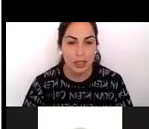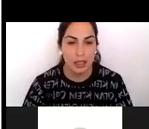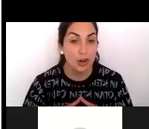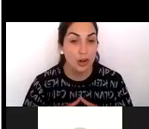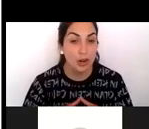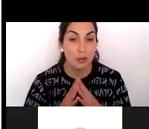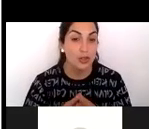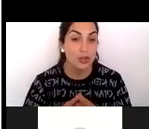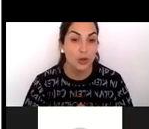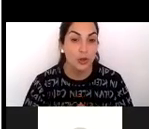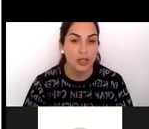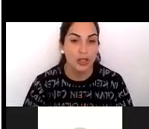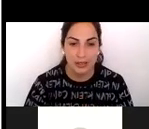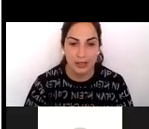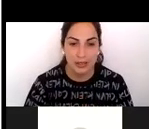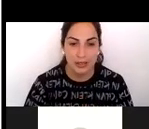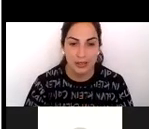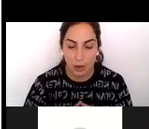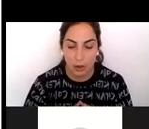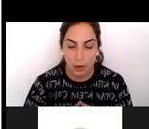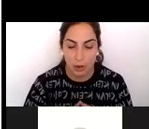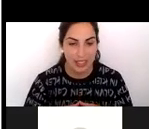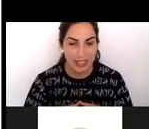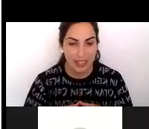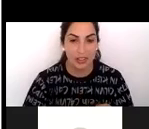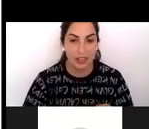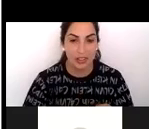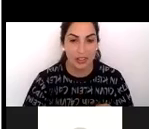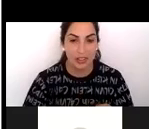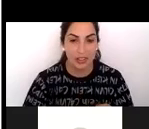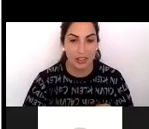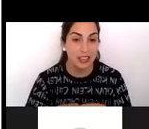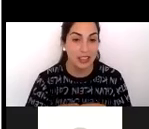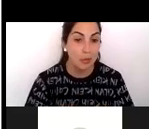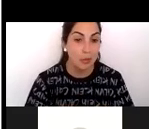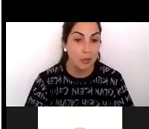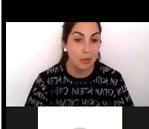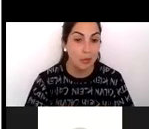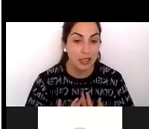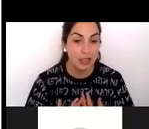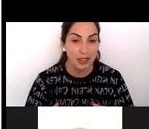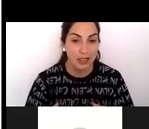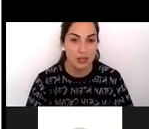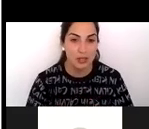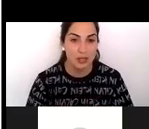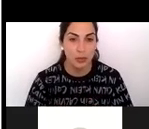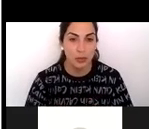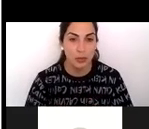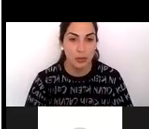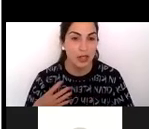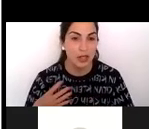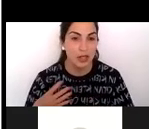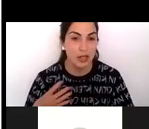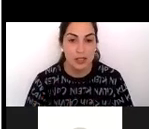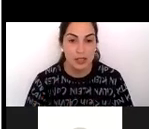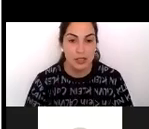que tampoco a nosotros nos gusta ver la parte del horóscopo, fíjense que hay periódicos que ni siquiera traen horóscopos ni nada de eso, porque no